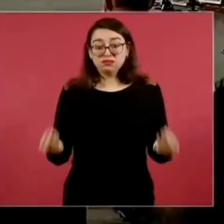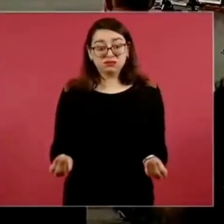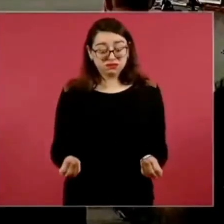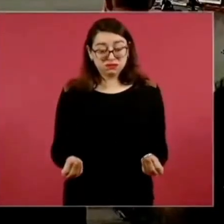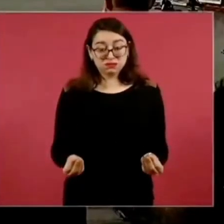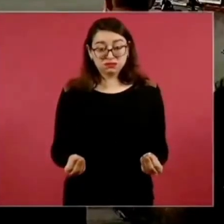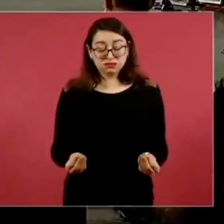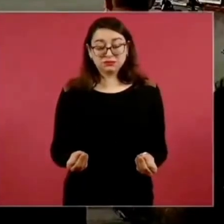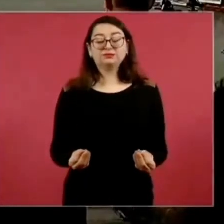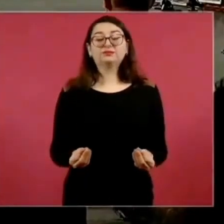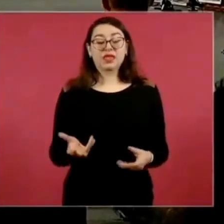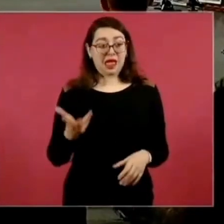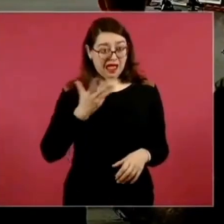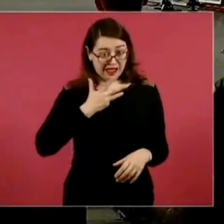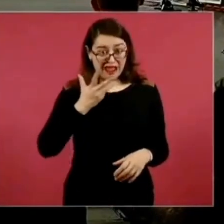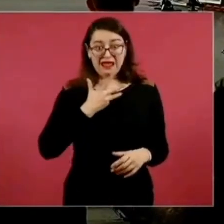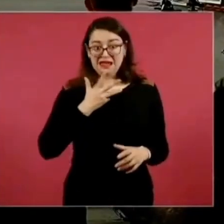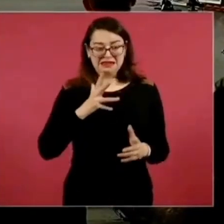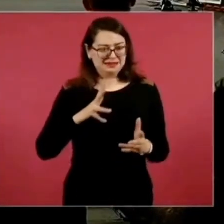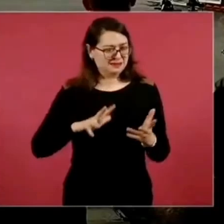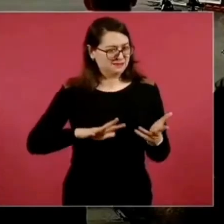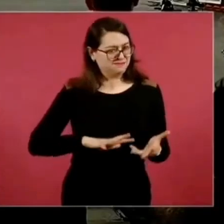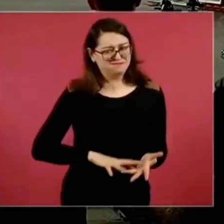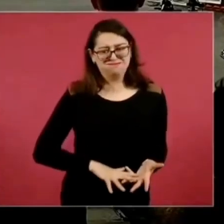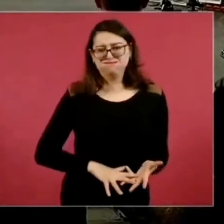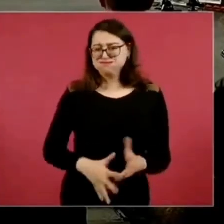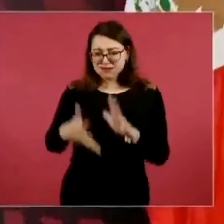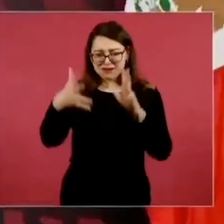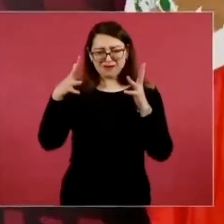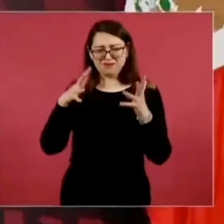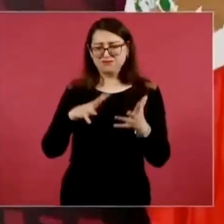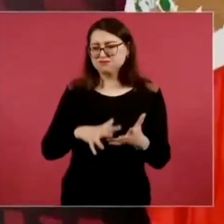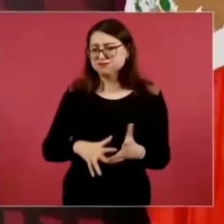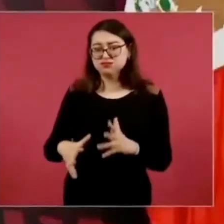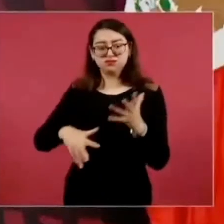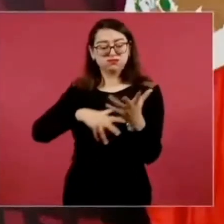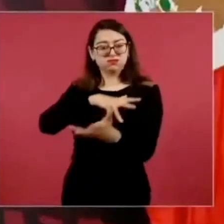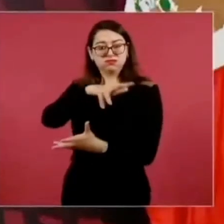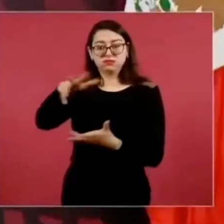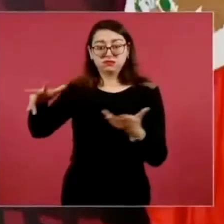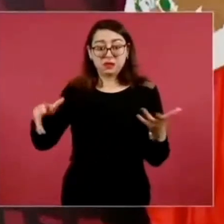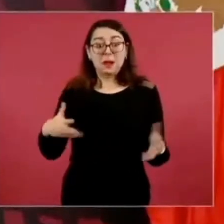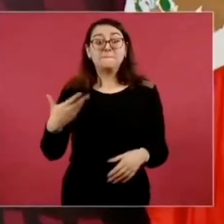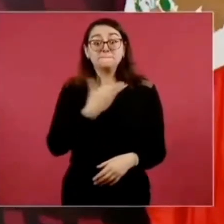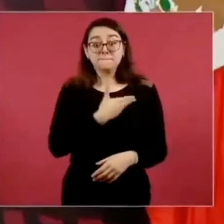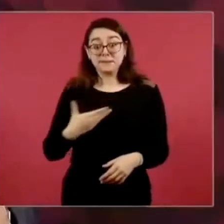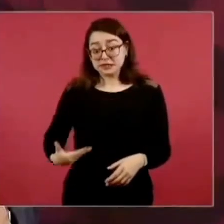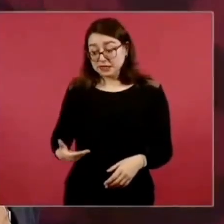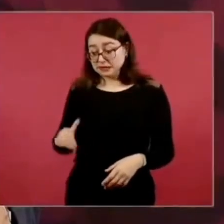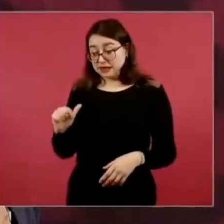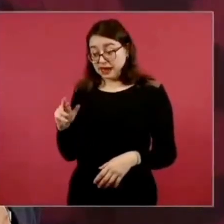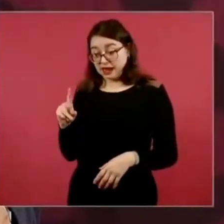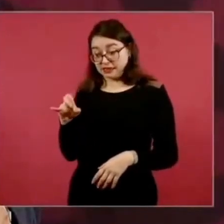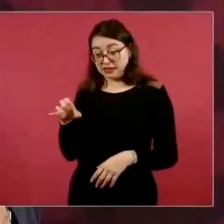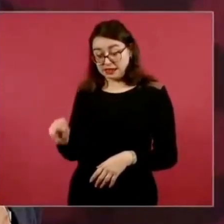Incluso hay disturbios en la casilla donde va a votar el presidente.